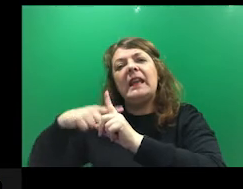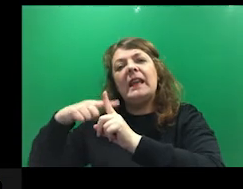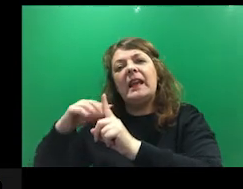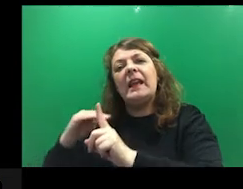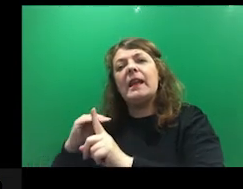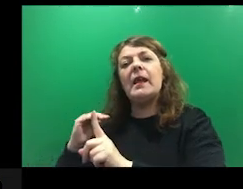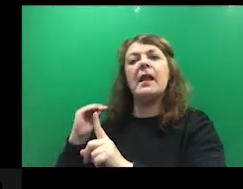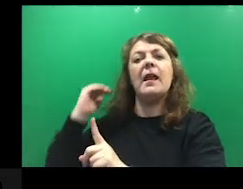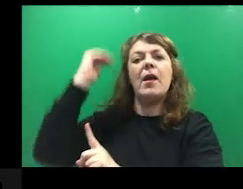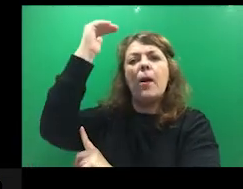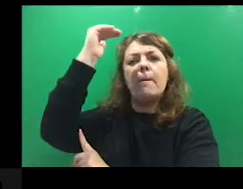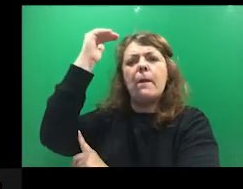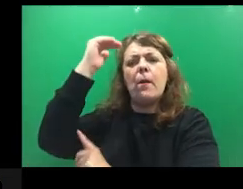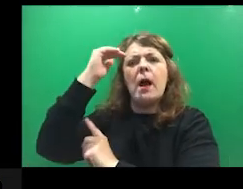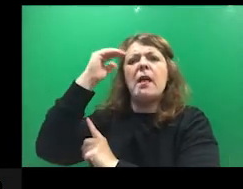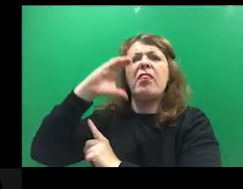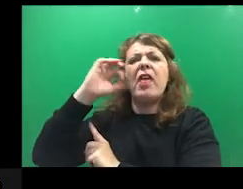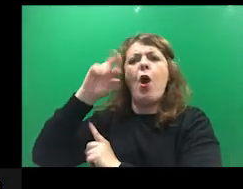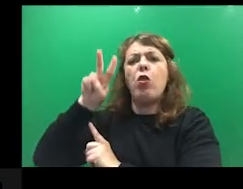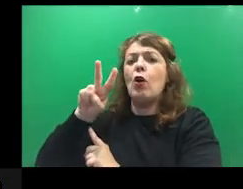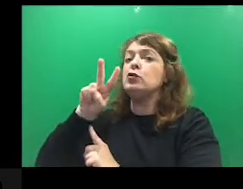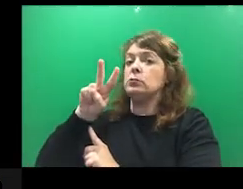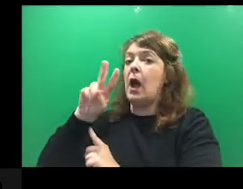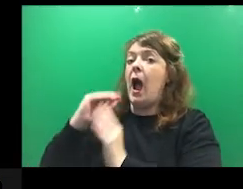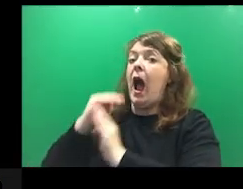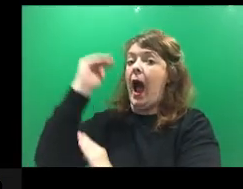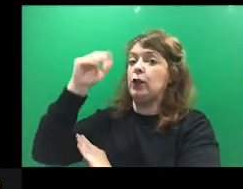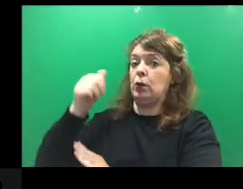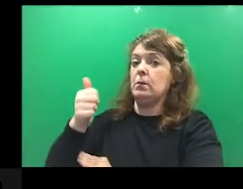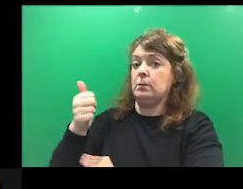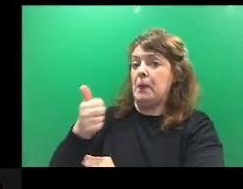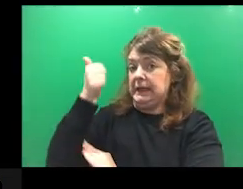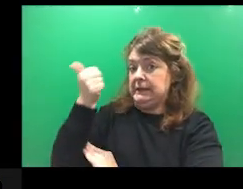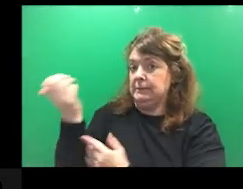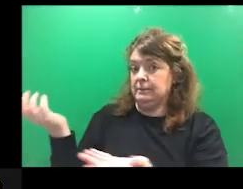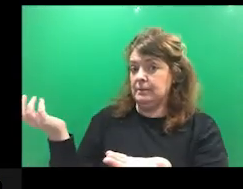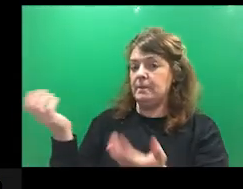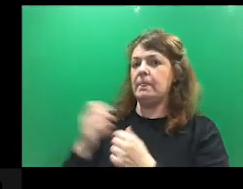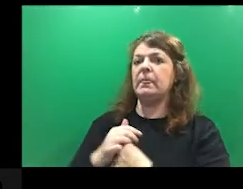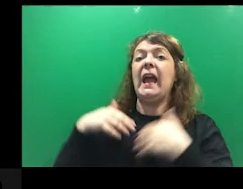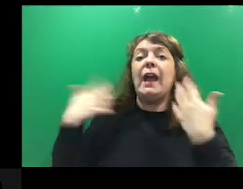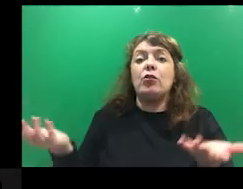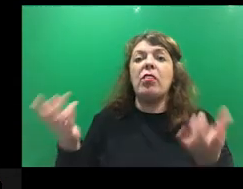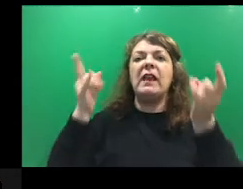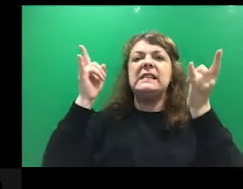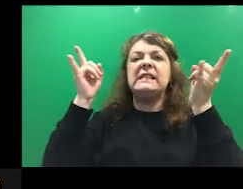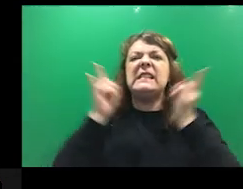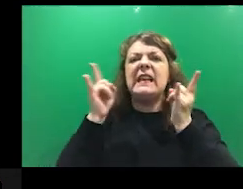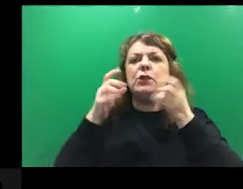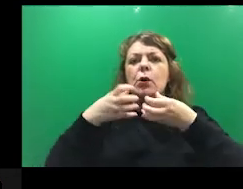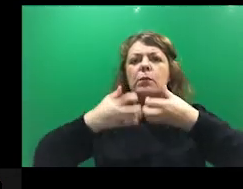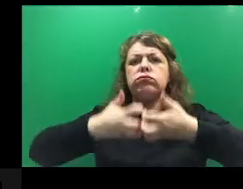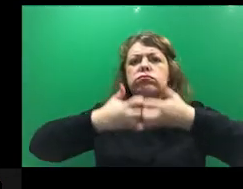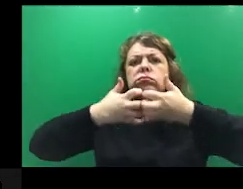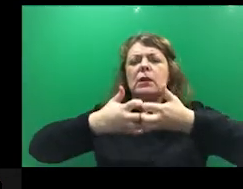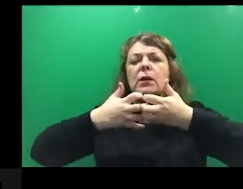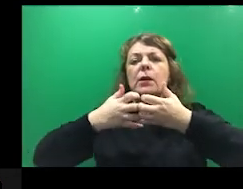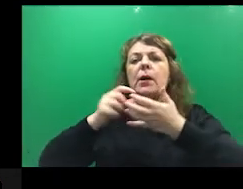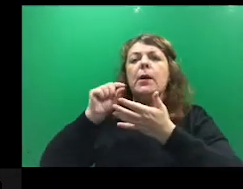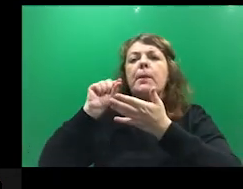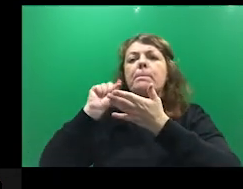momentos, también los niveles de CO2 que se registran son más altos. En estos casos, lo que sucede es que el